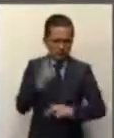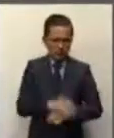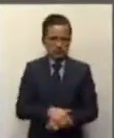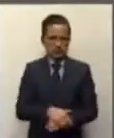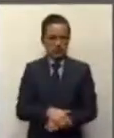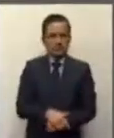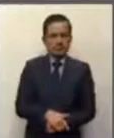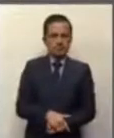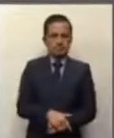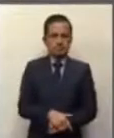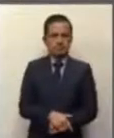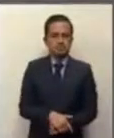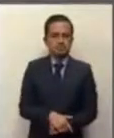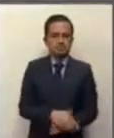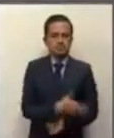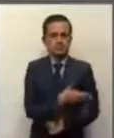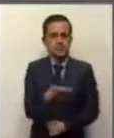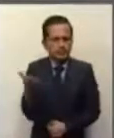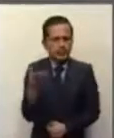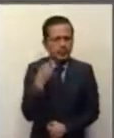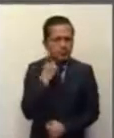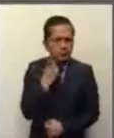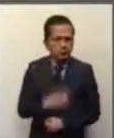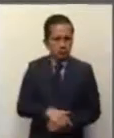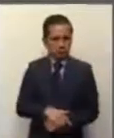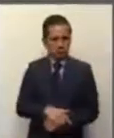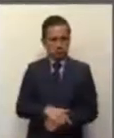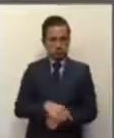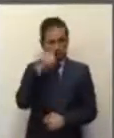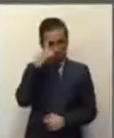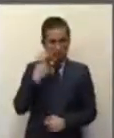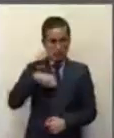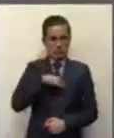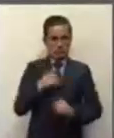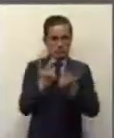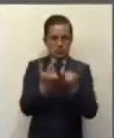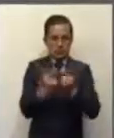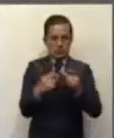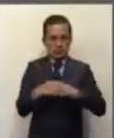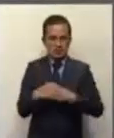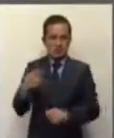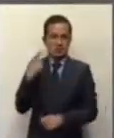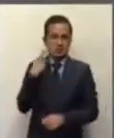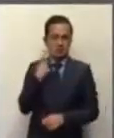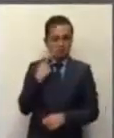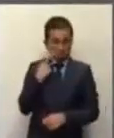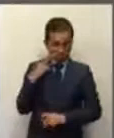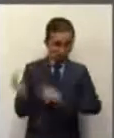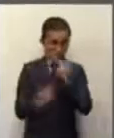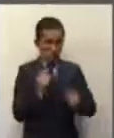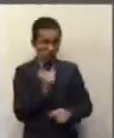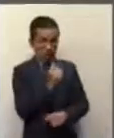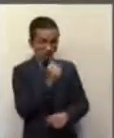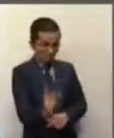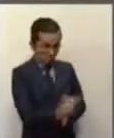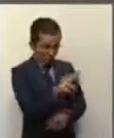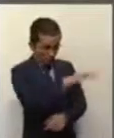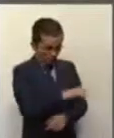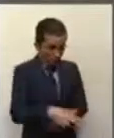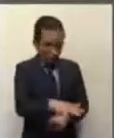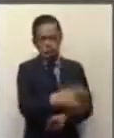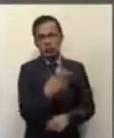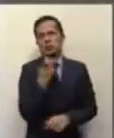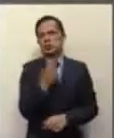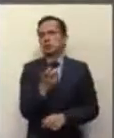Legisladores, para Morena consultar y conocer la opinión de la ciudadanía, quienes nos dieron su confianza el 1 de julio, es